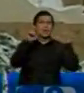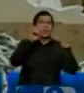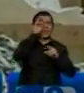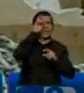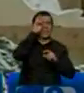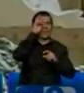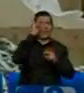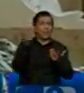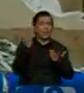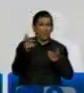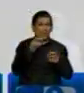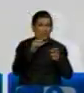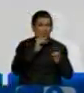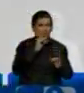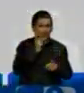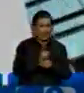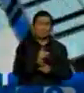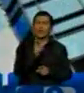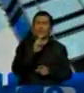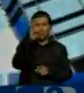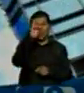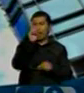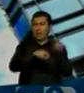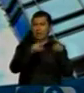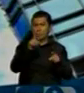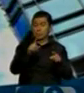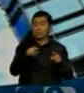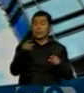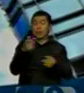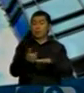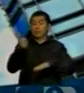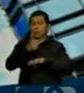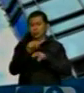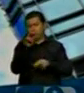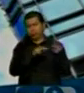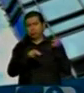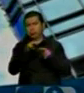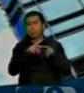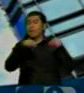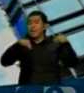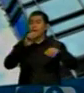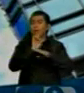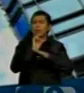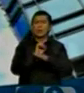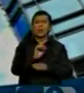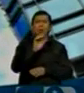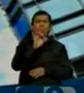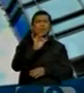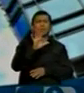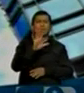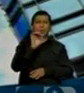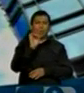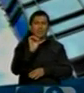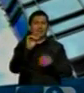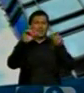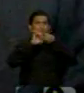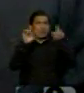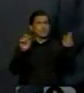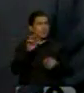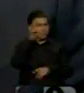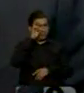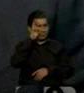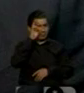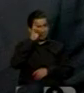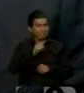empresas fantasmas. El Servicio de Rentas Internas reveló que en Ecuador existen al menos 850 de ellas.